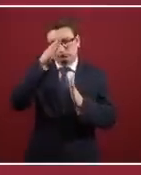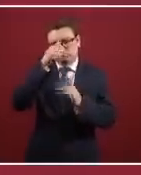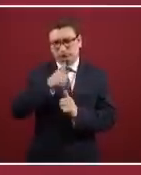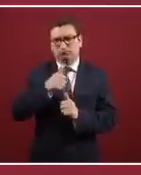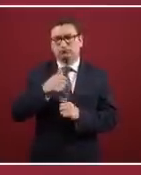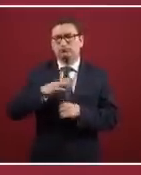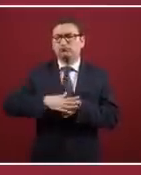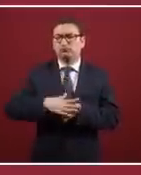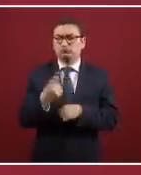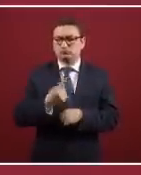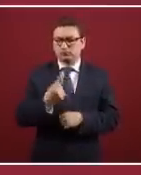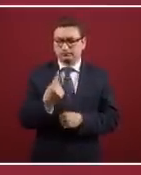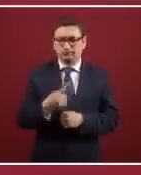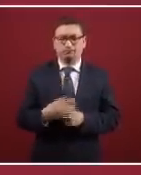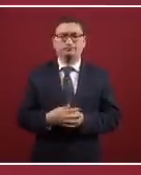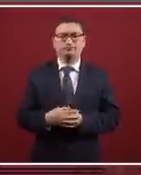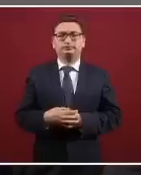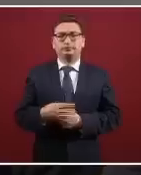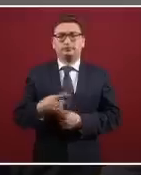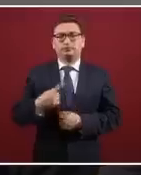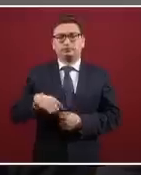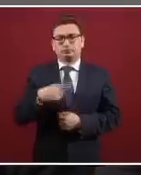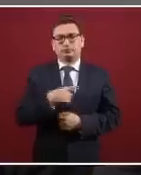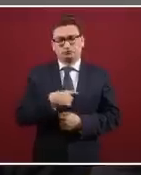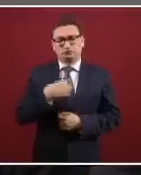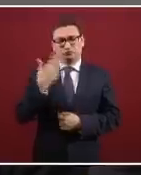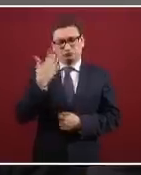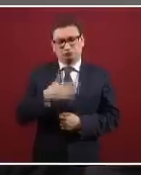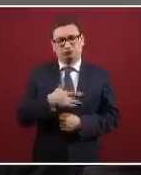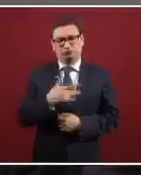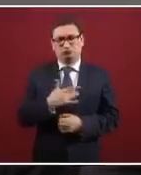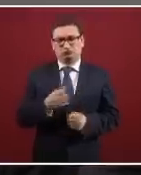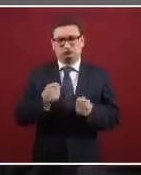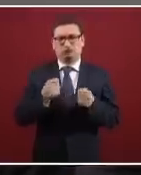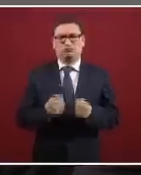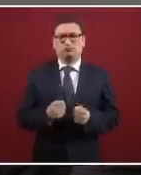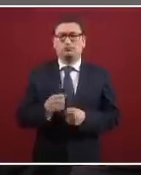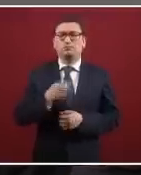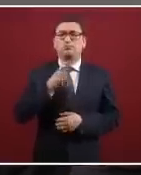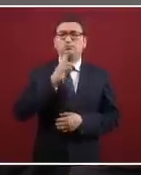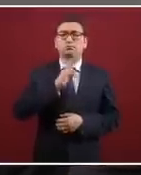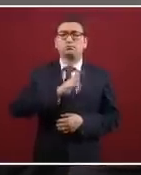porque sostenemos que es mejor